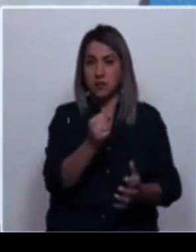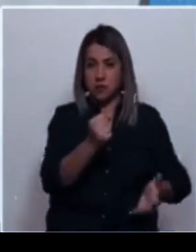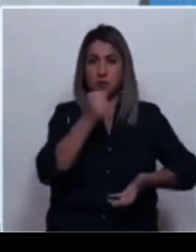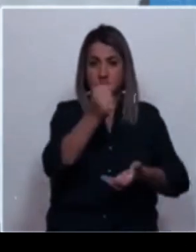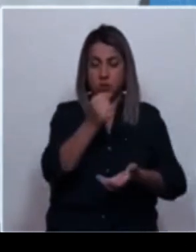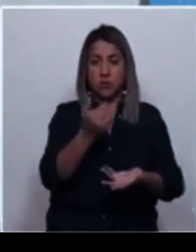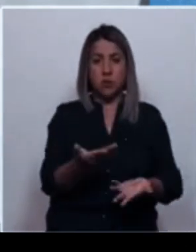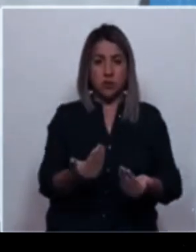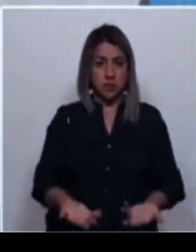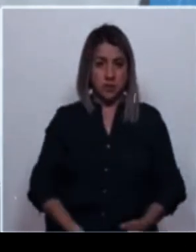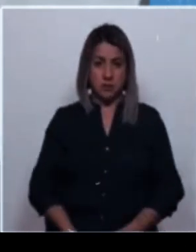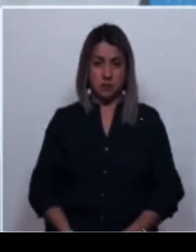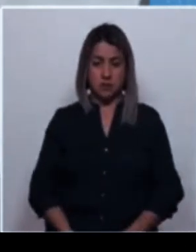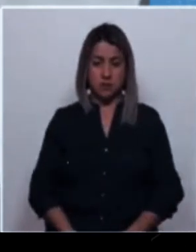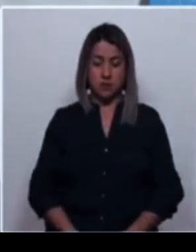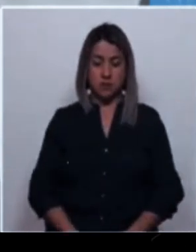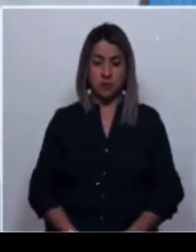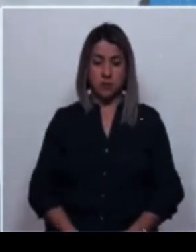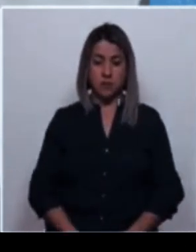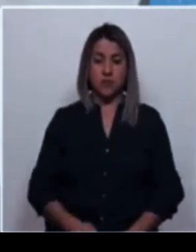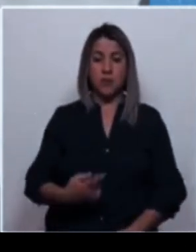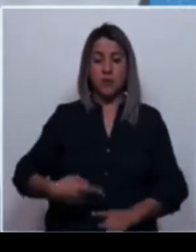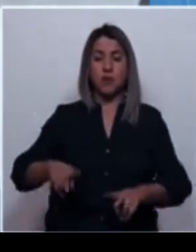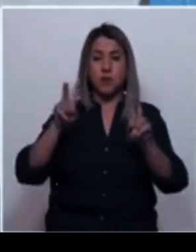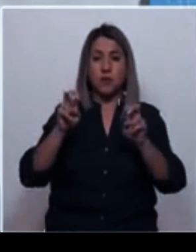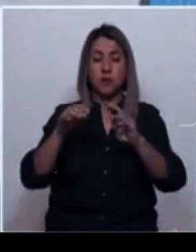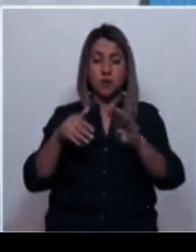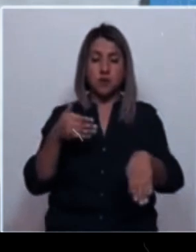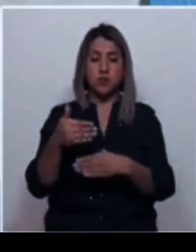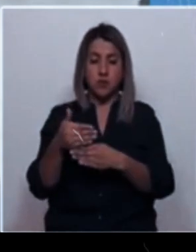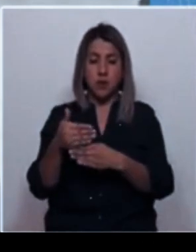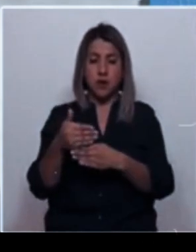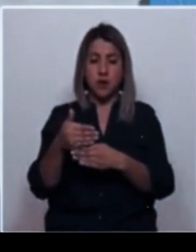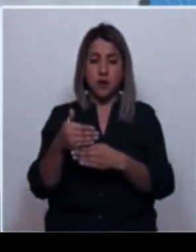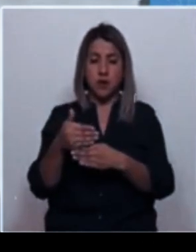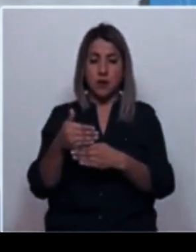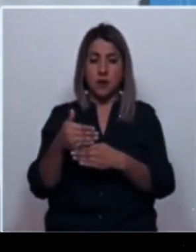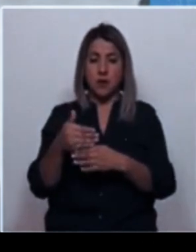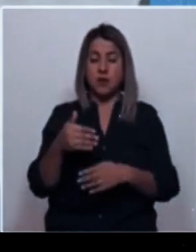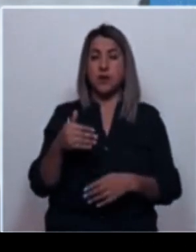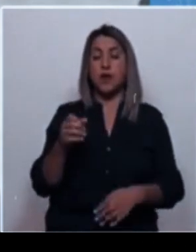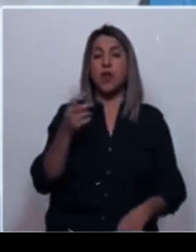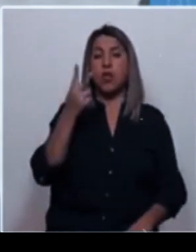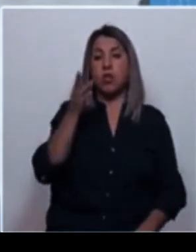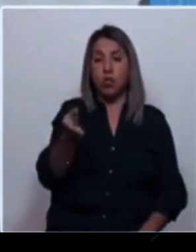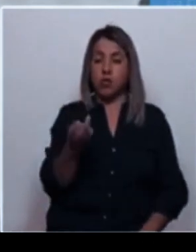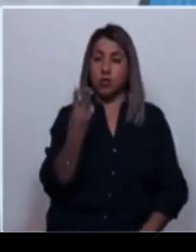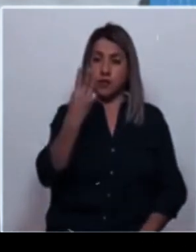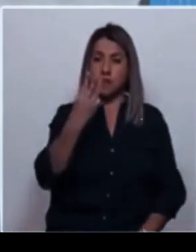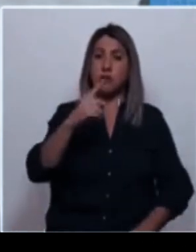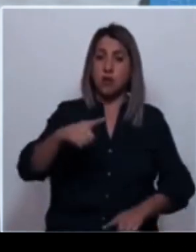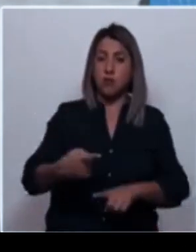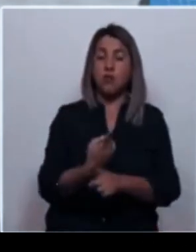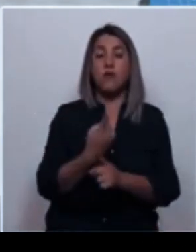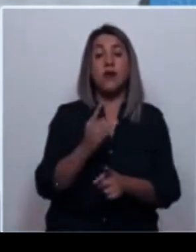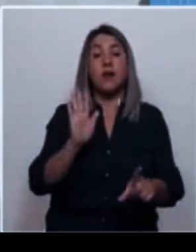recaudando en otro punto que quiero sumar a la idea de que un tercio para que el nuevo legislativo